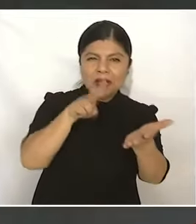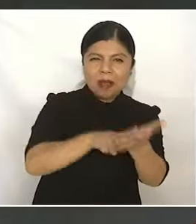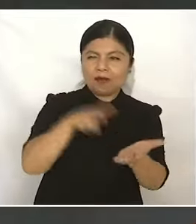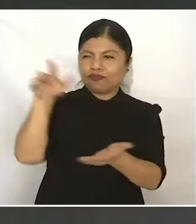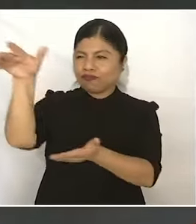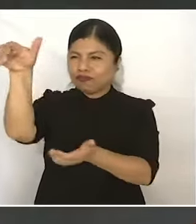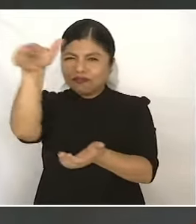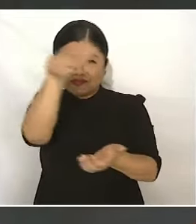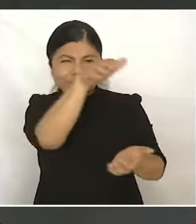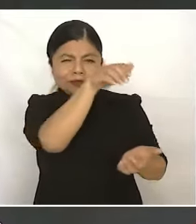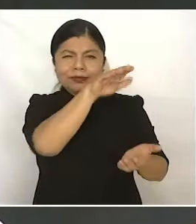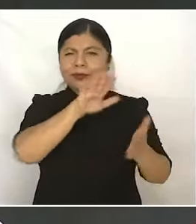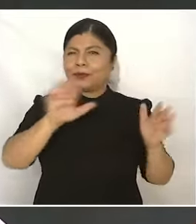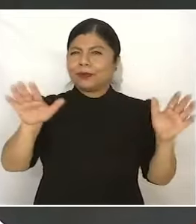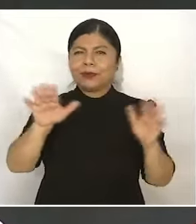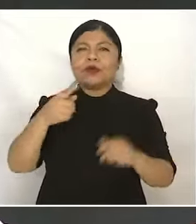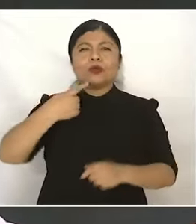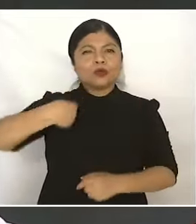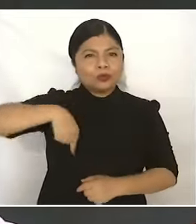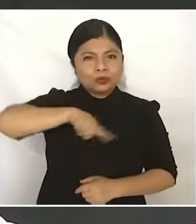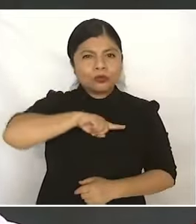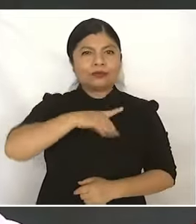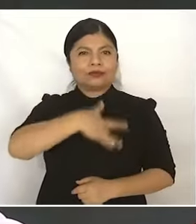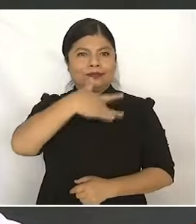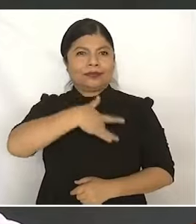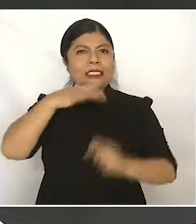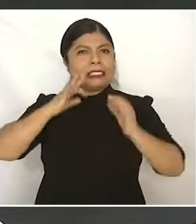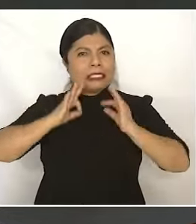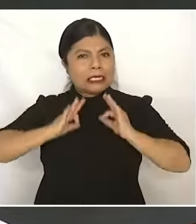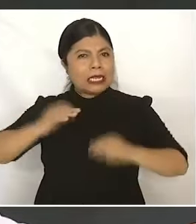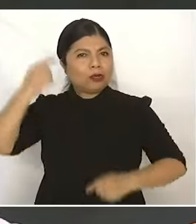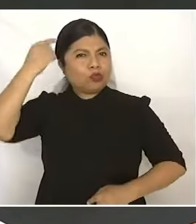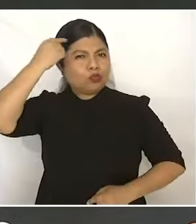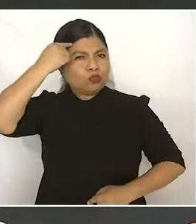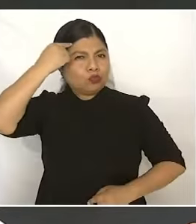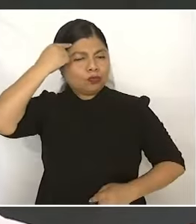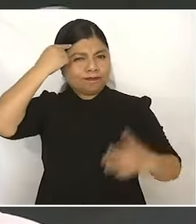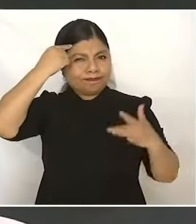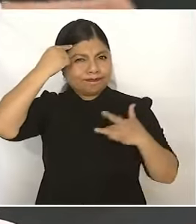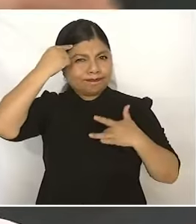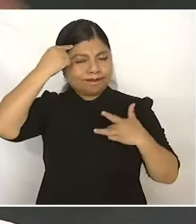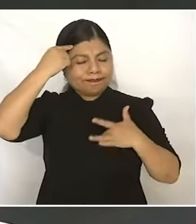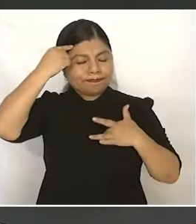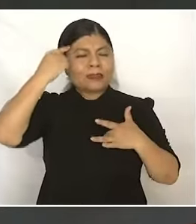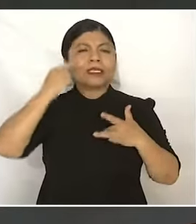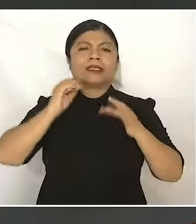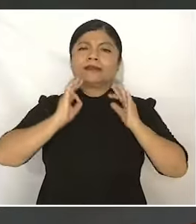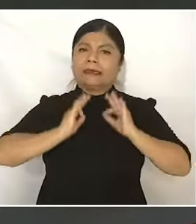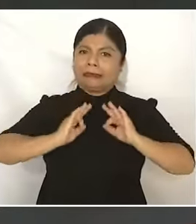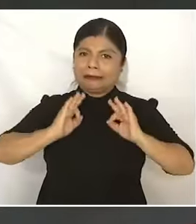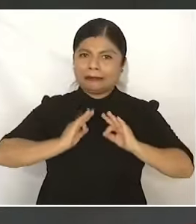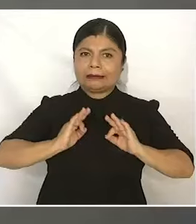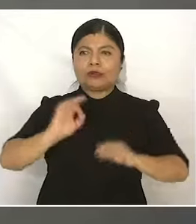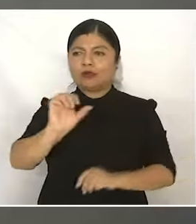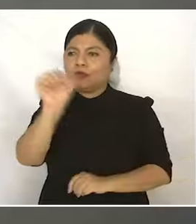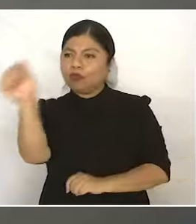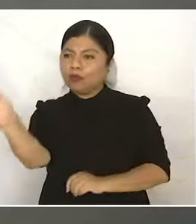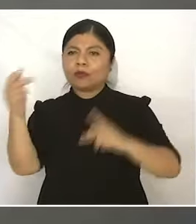uno mismo, estar bien con nuestra conciencia y estar bien con el prójimo. Esa es